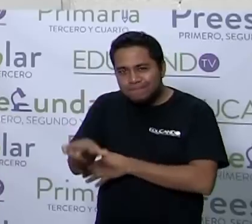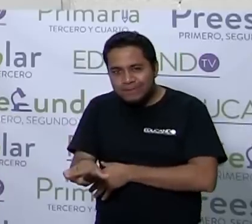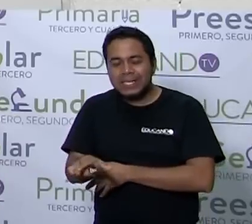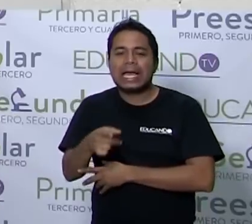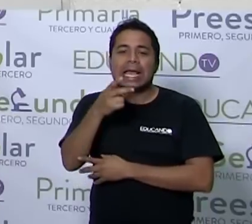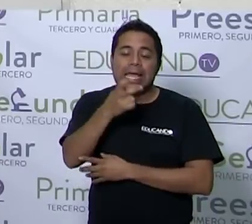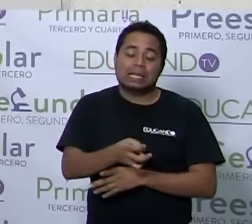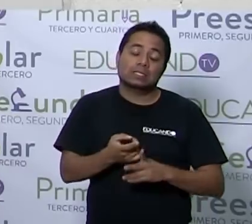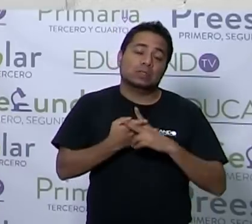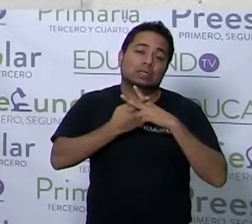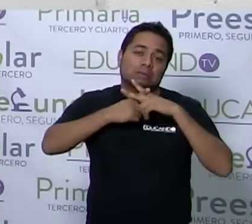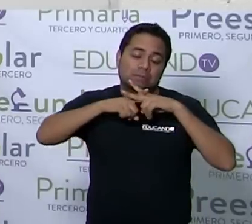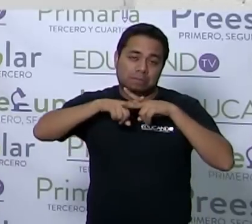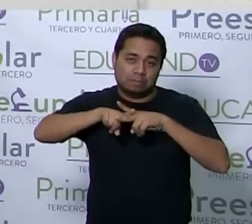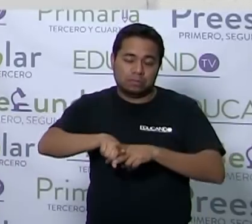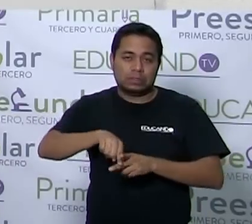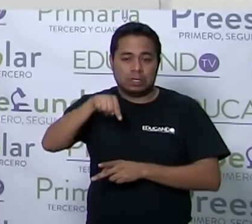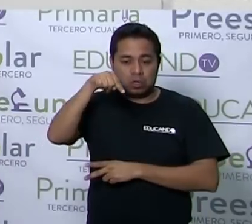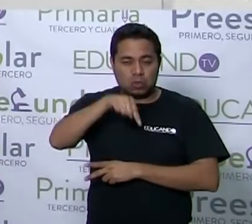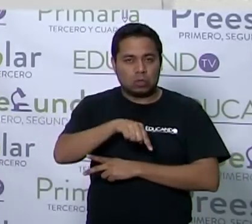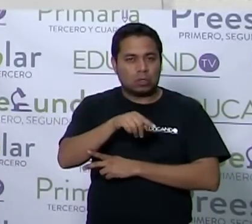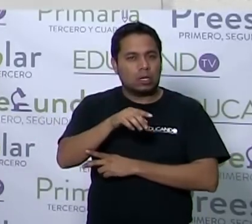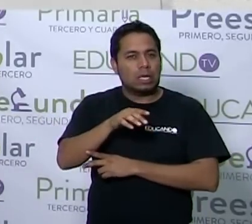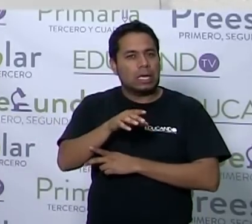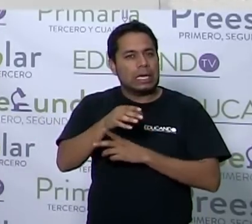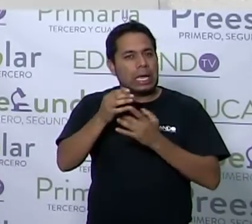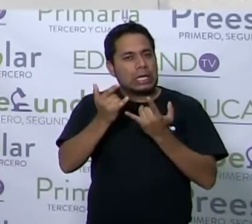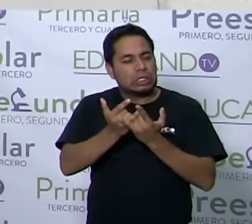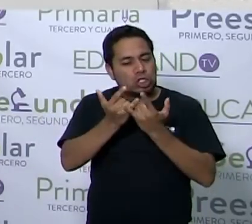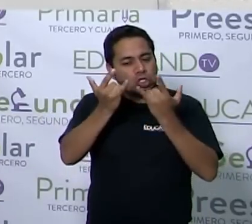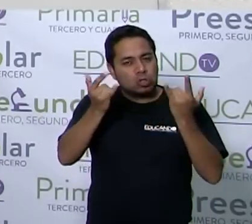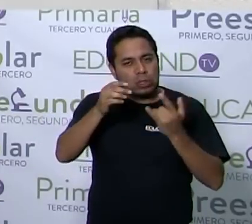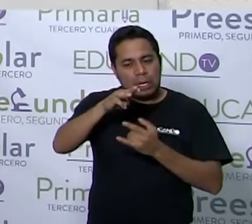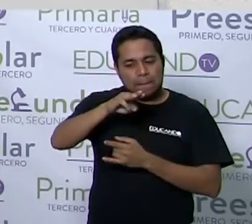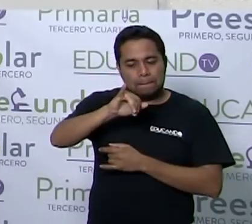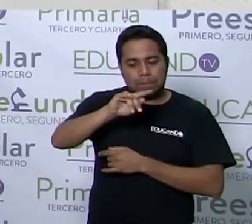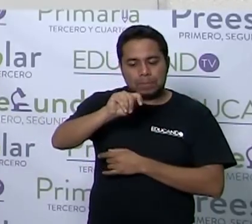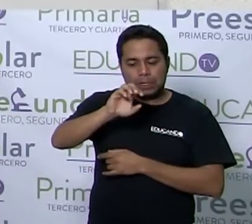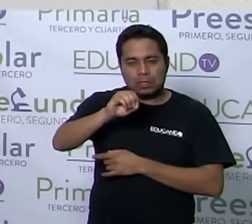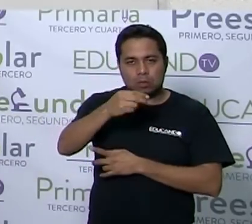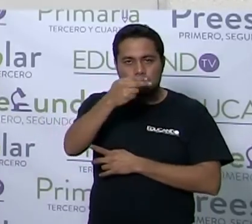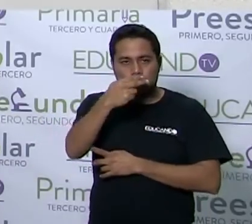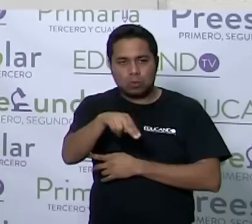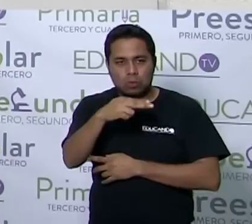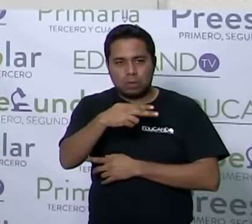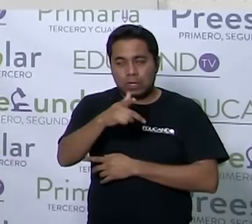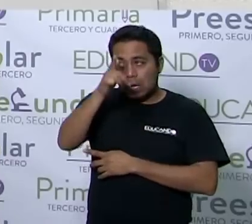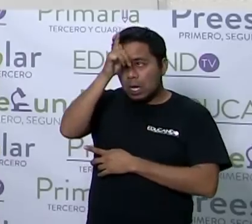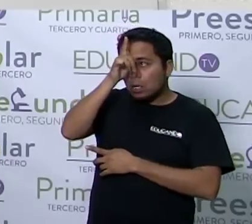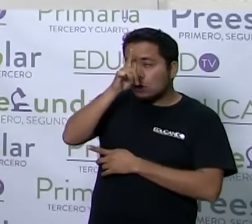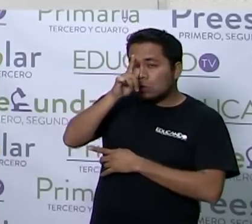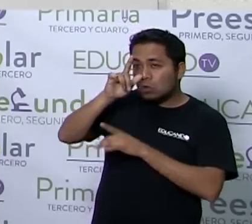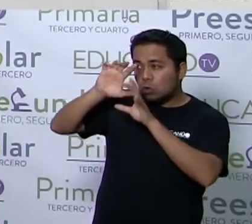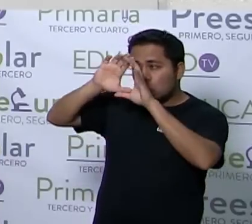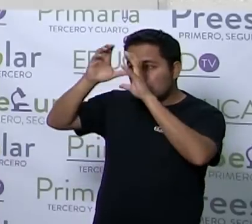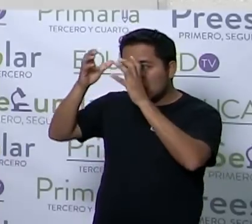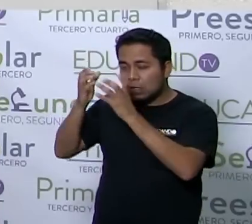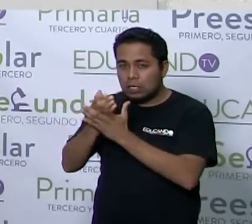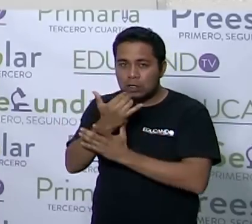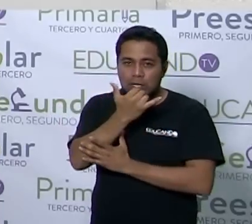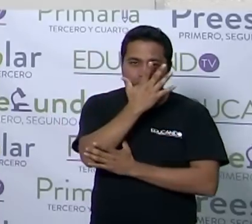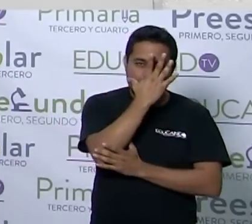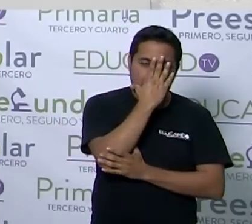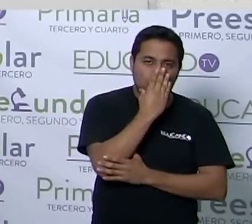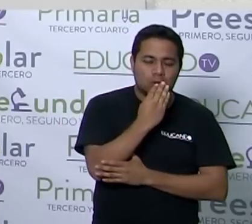vamos a iniciar escuchando un mito que se llama De la luna llena y el lobo, y